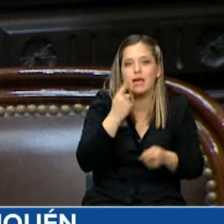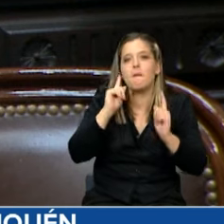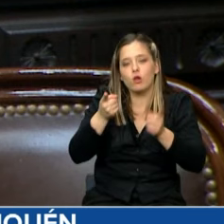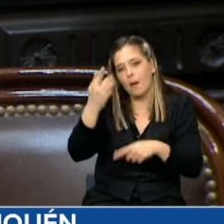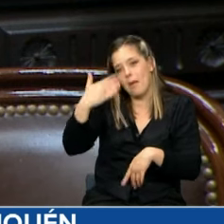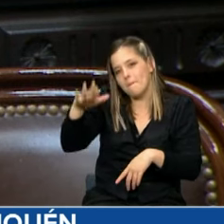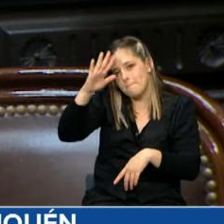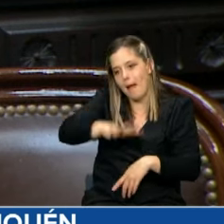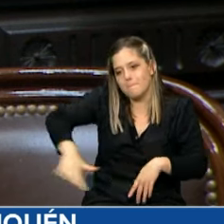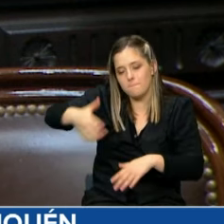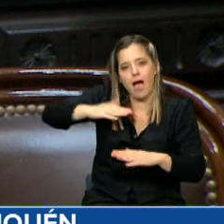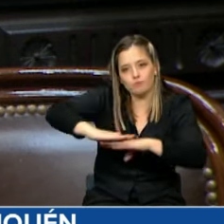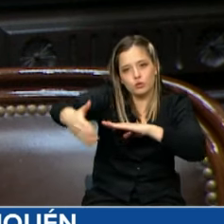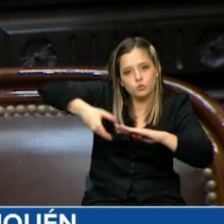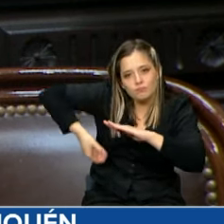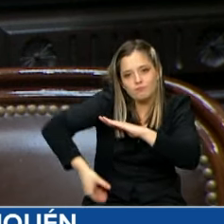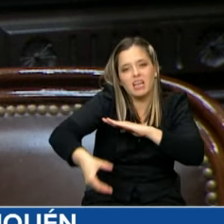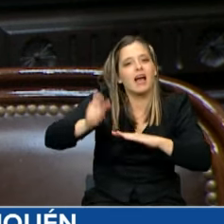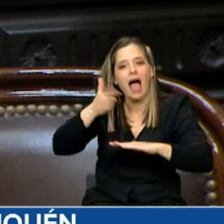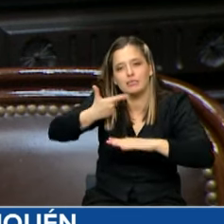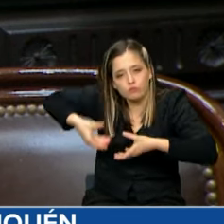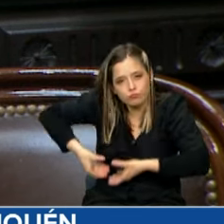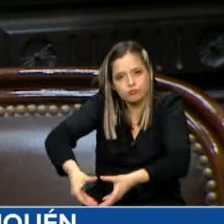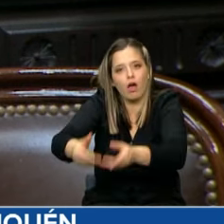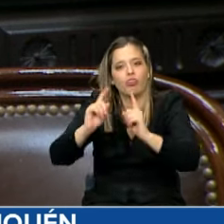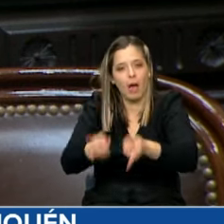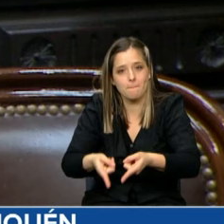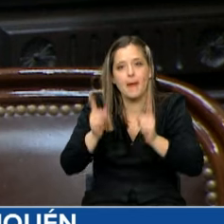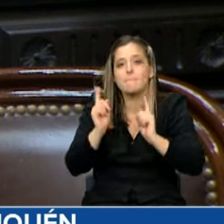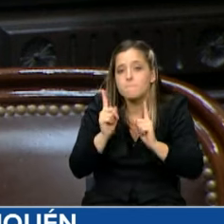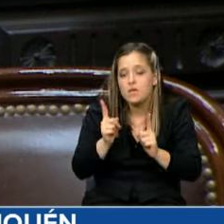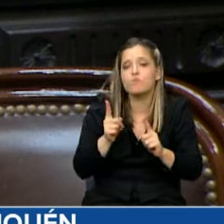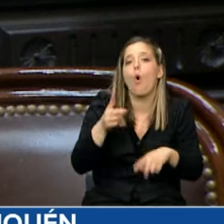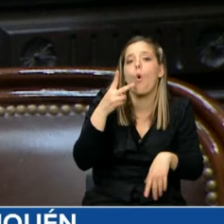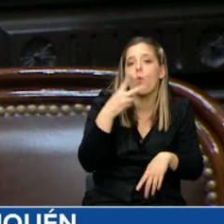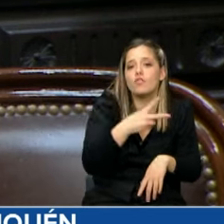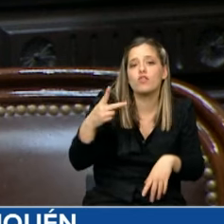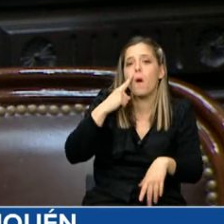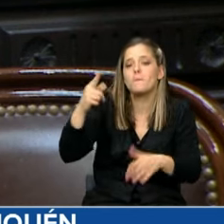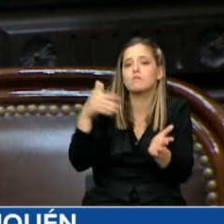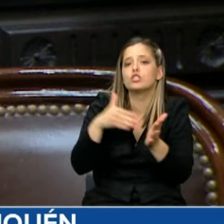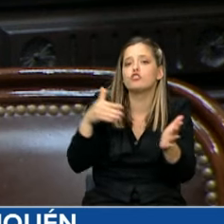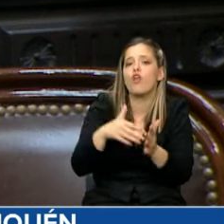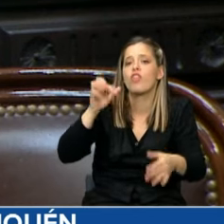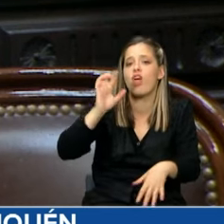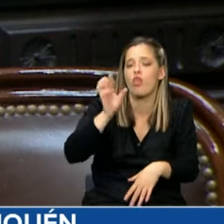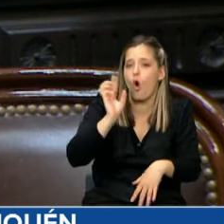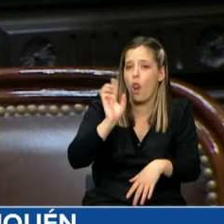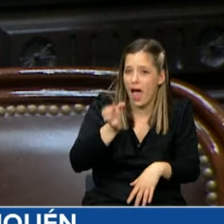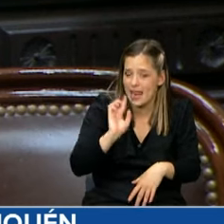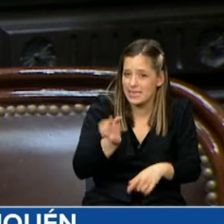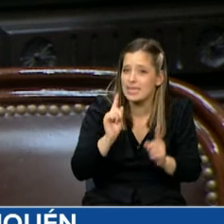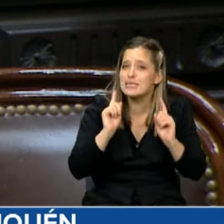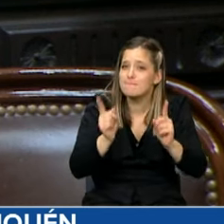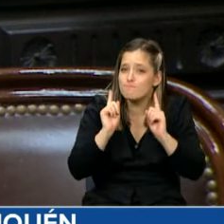húmeda en nuestro subsuelo 20.000 millones de dólares va a generar de superávit vaca muerta 20.000 millones